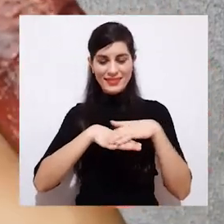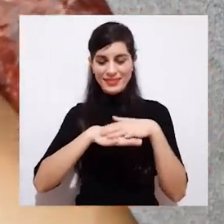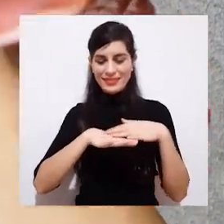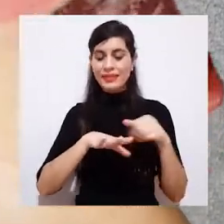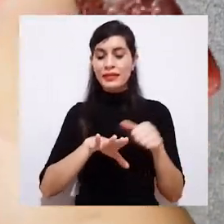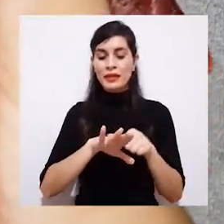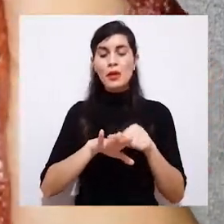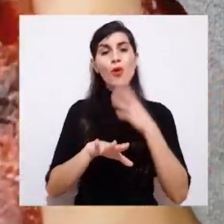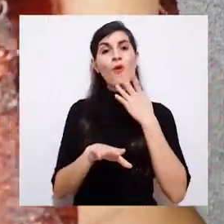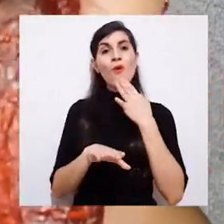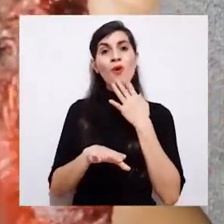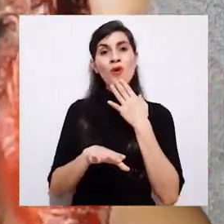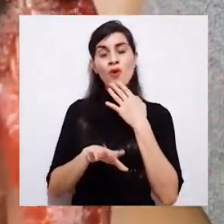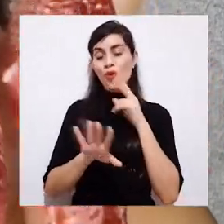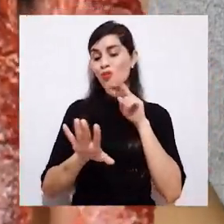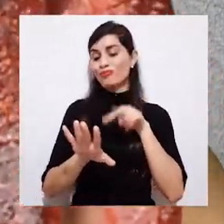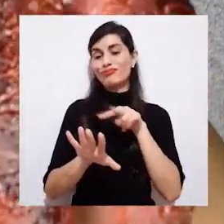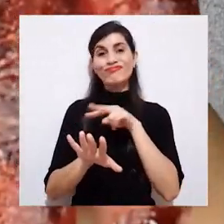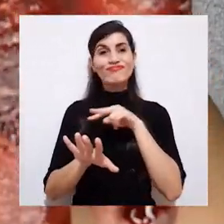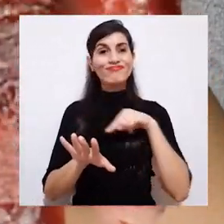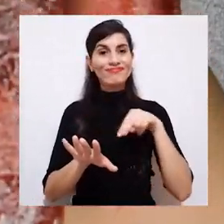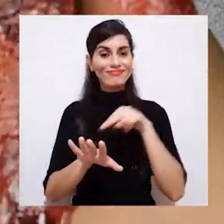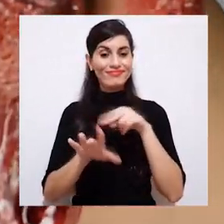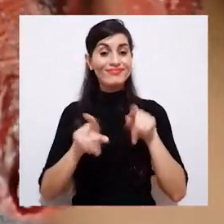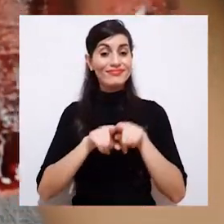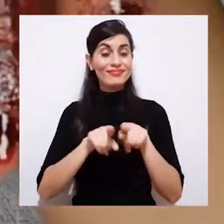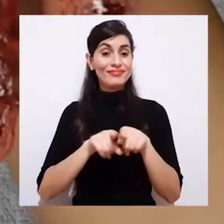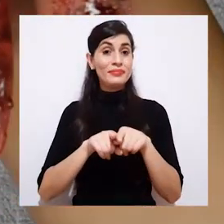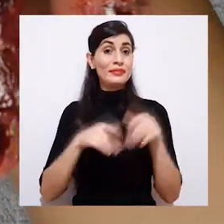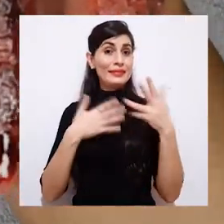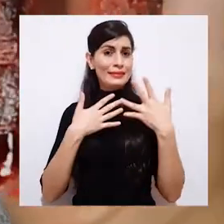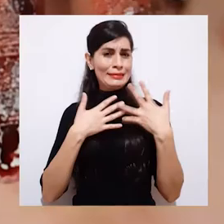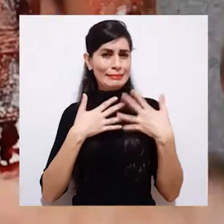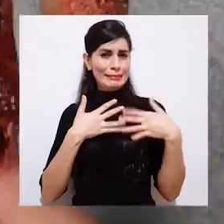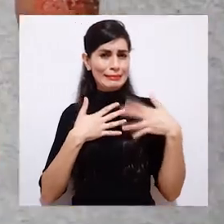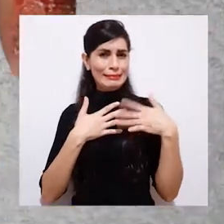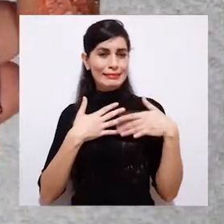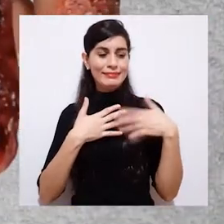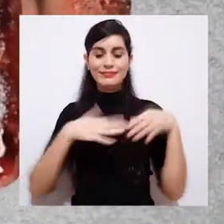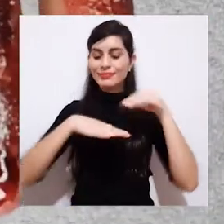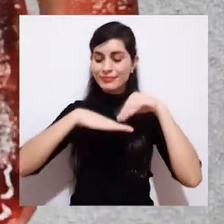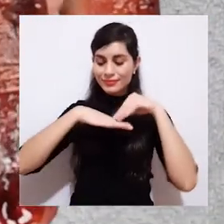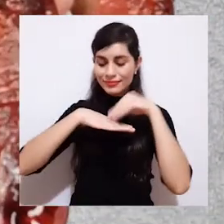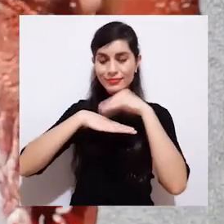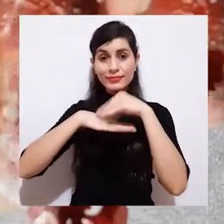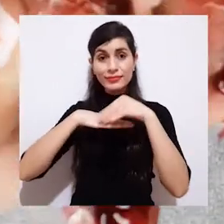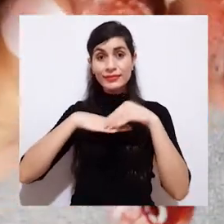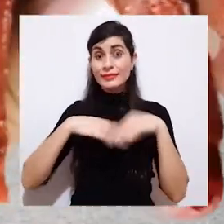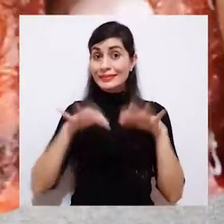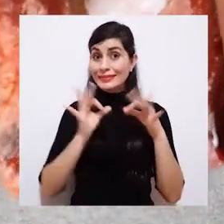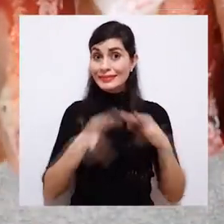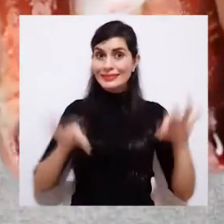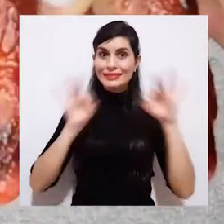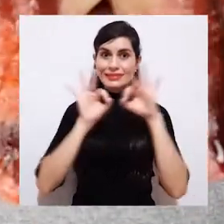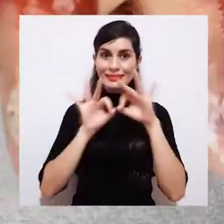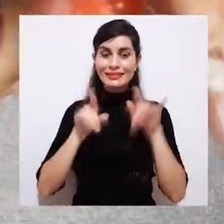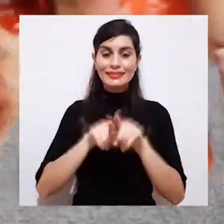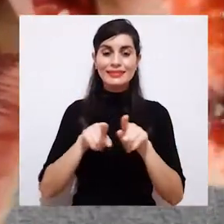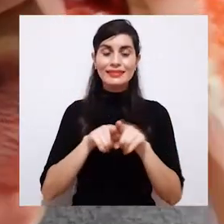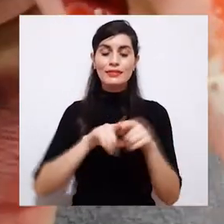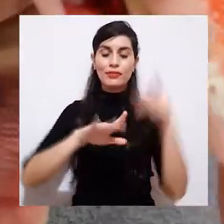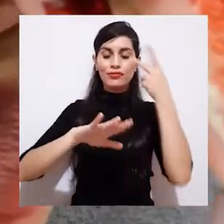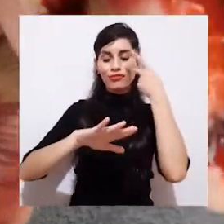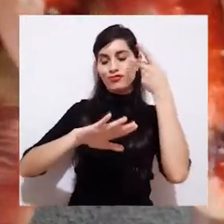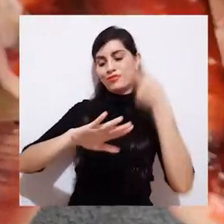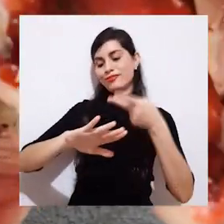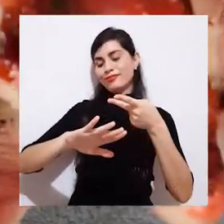aplicación del color, también lo que es la textura de la sangre, que juega un papel súper importante y hace que el efecto